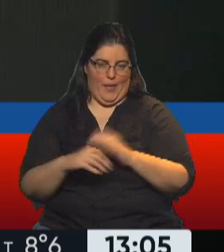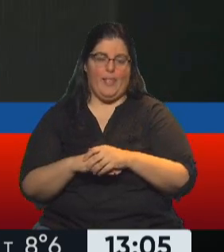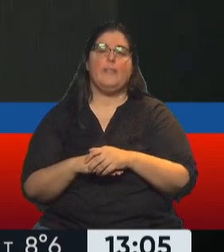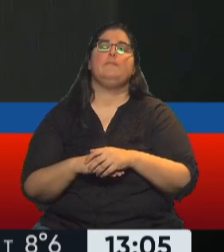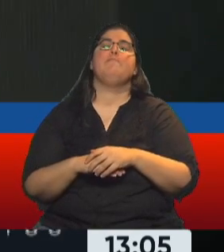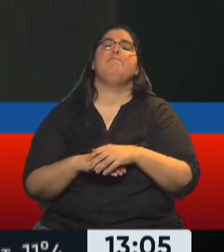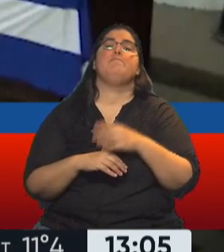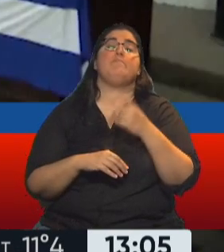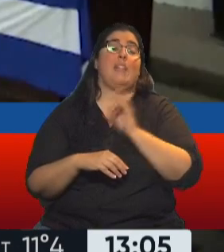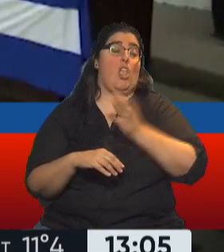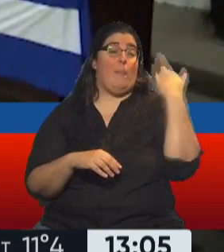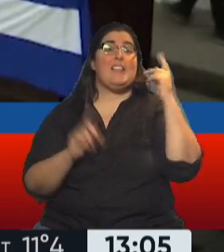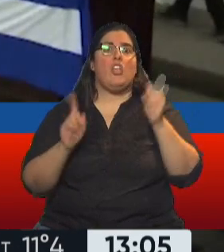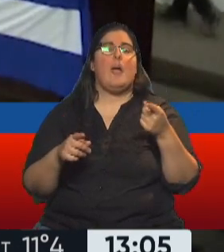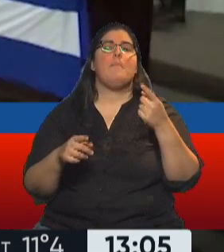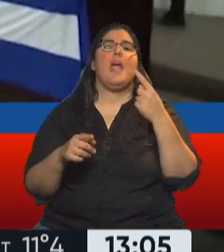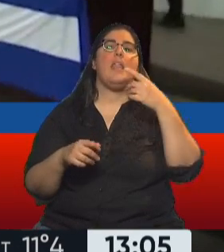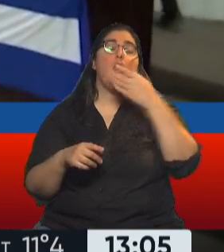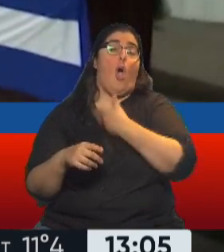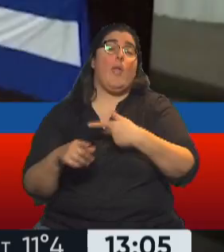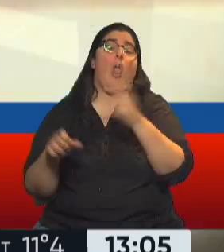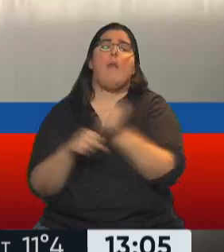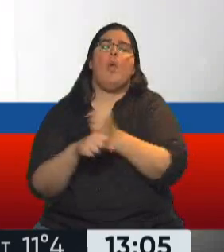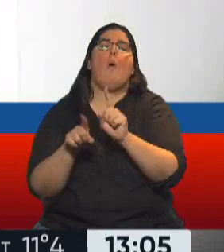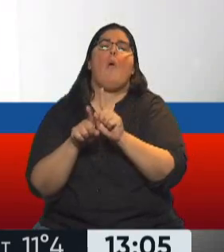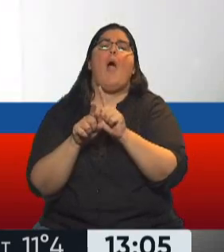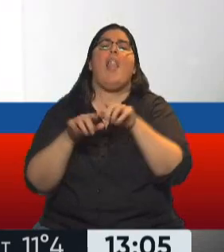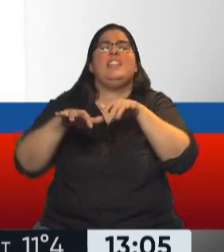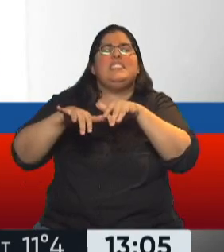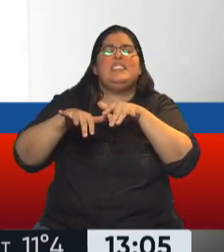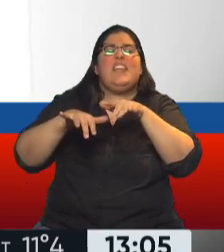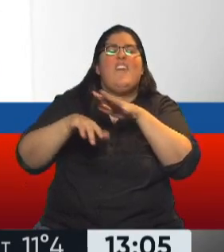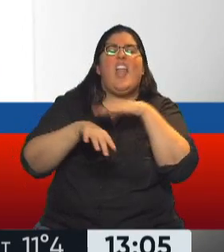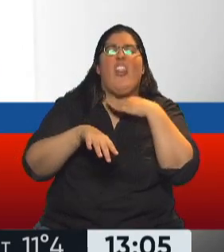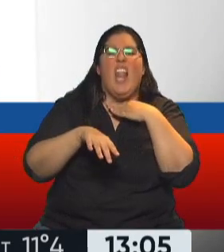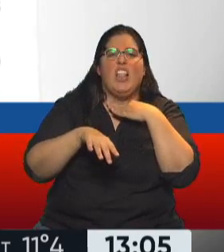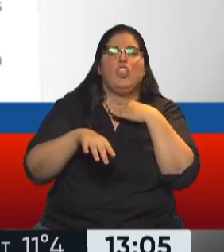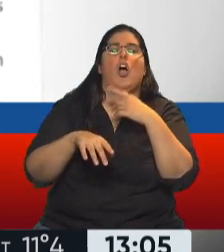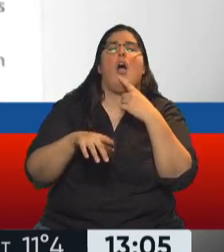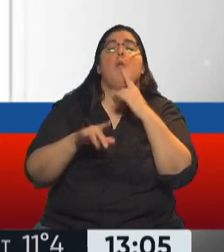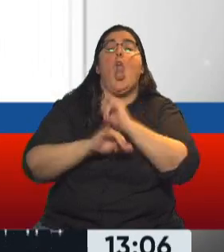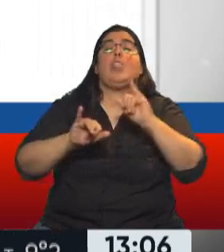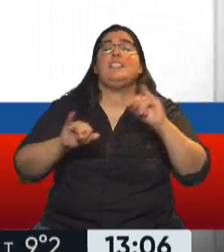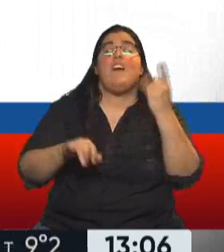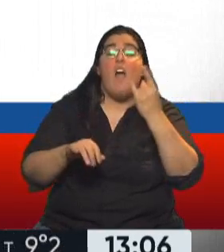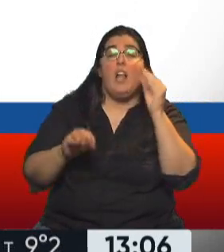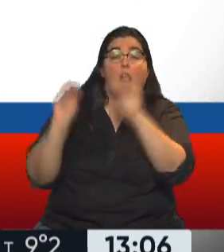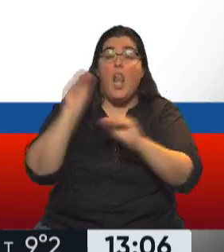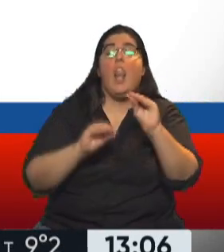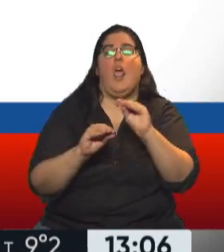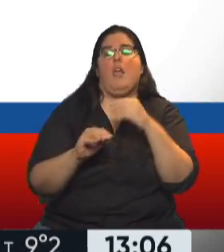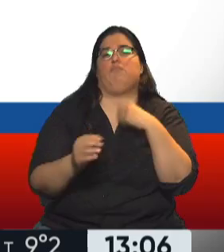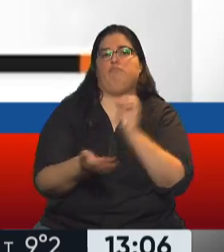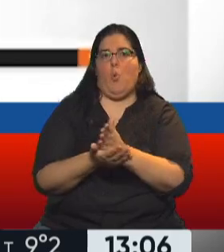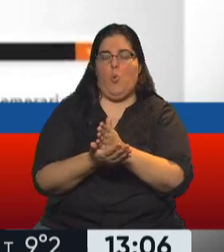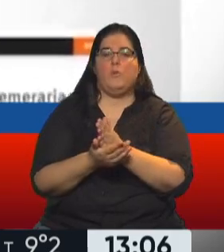oficialismo también aprobó la ley de ciberdelitos contra los que publican noticias falsas. Desde varios sectores disidentes con